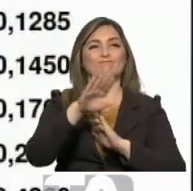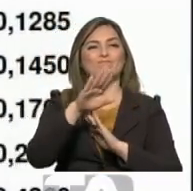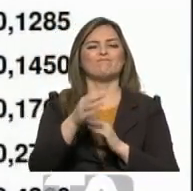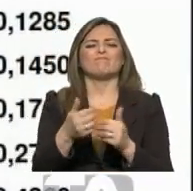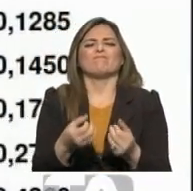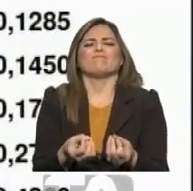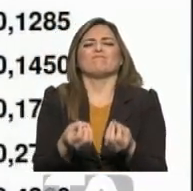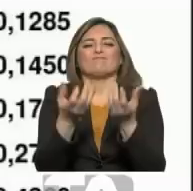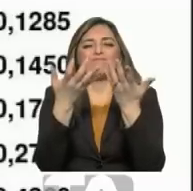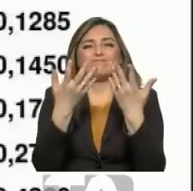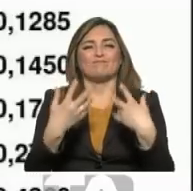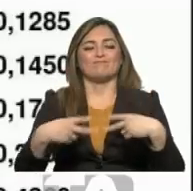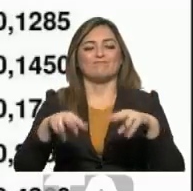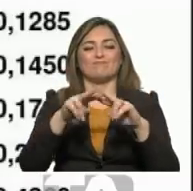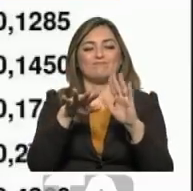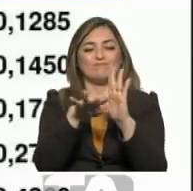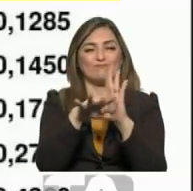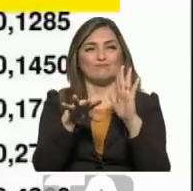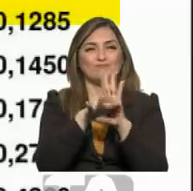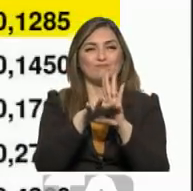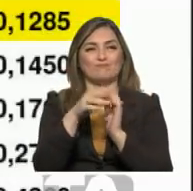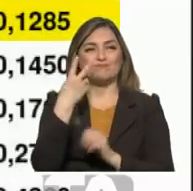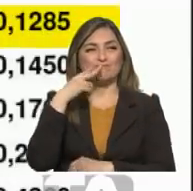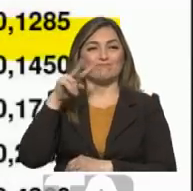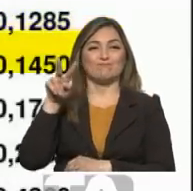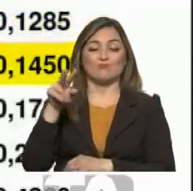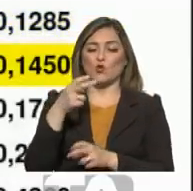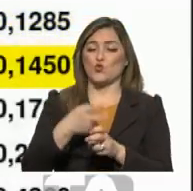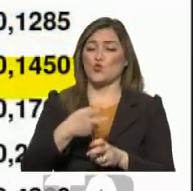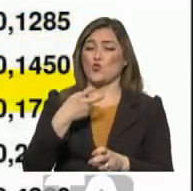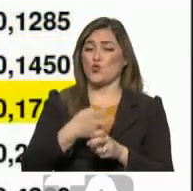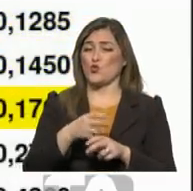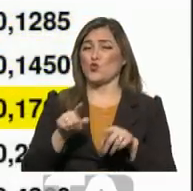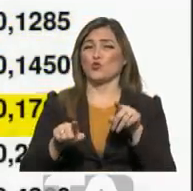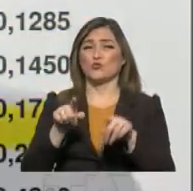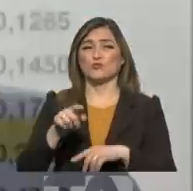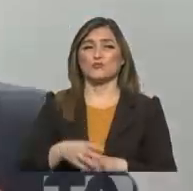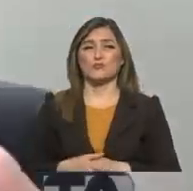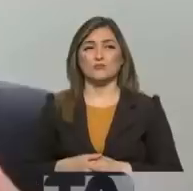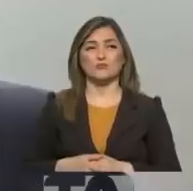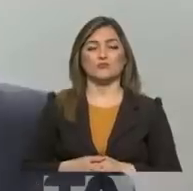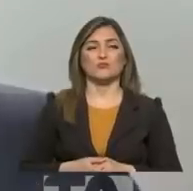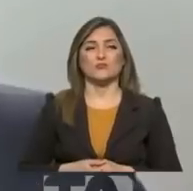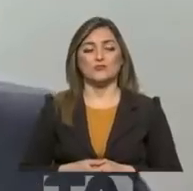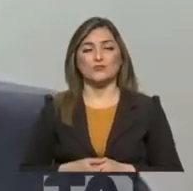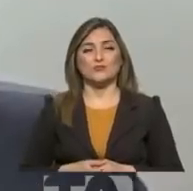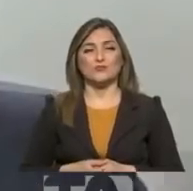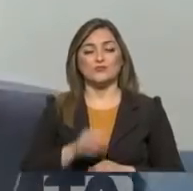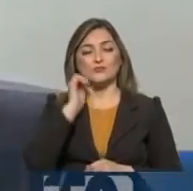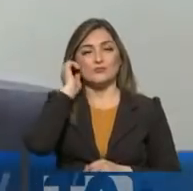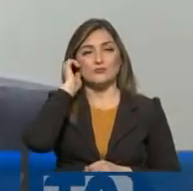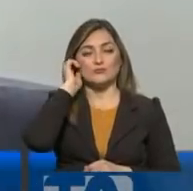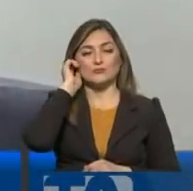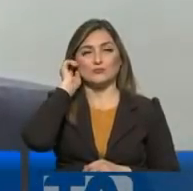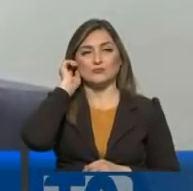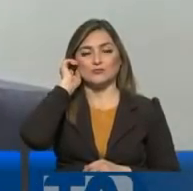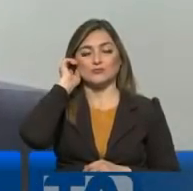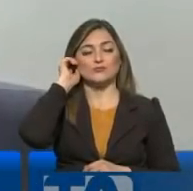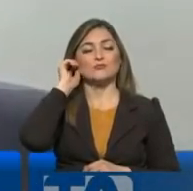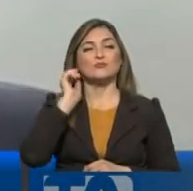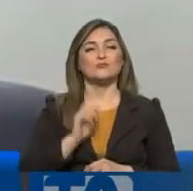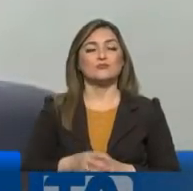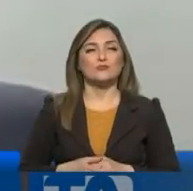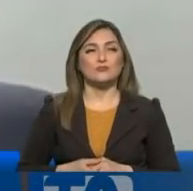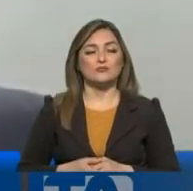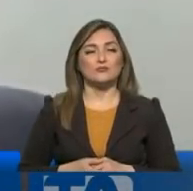nosotros, la tarifa, si revisamos la tabla, es dura en algunos escalafones. Ponerle mucho énfasis en la Agencia de Regulación y Control,